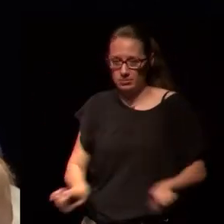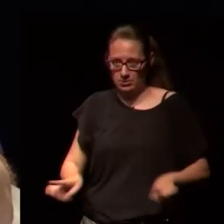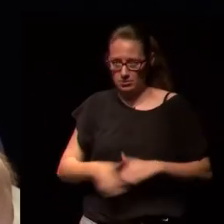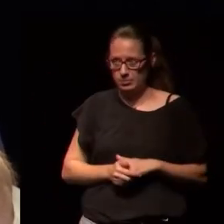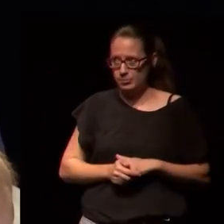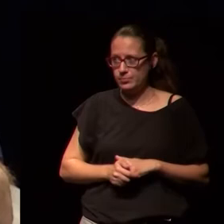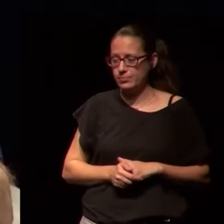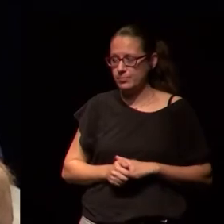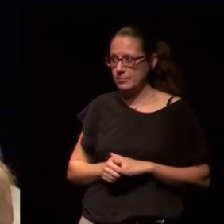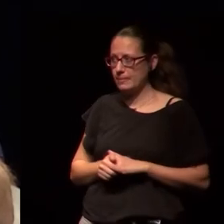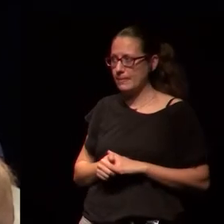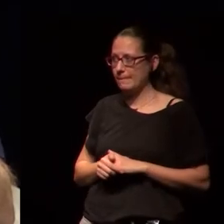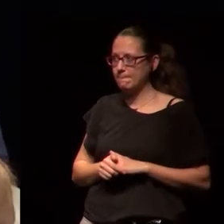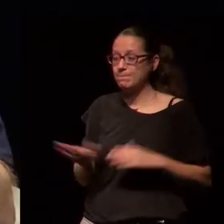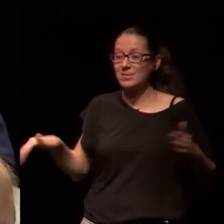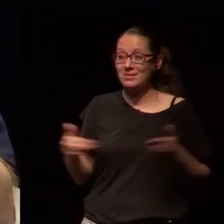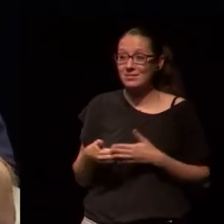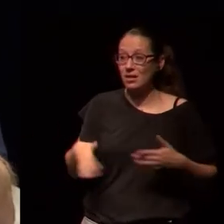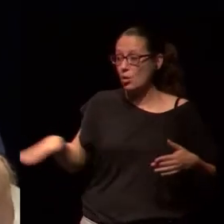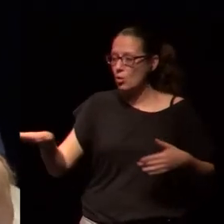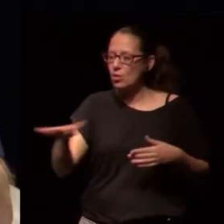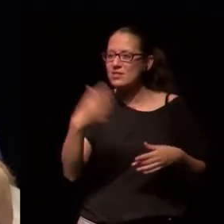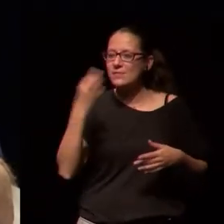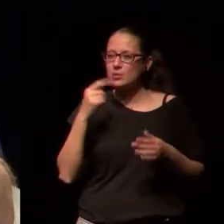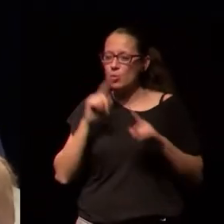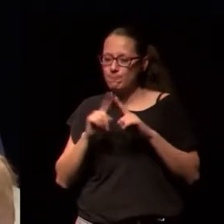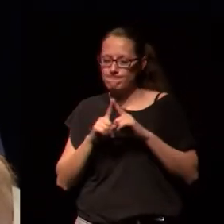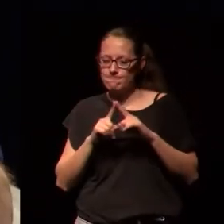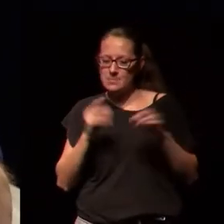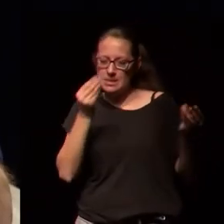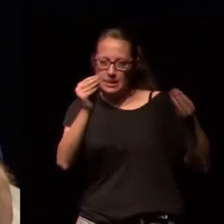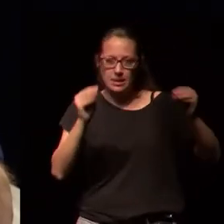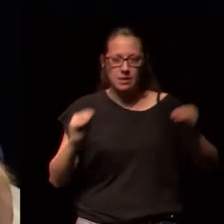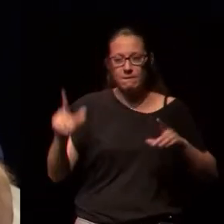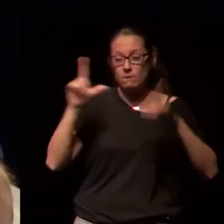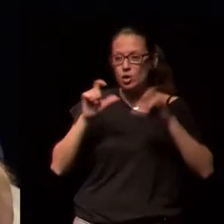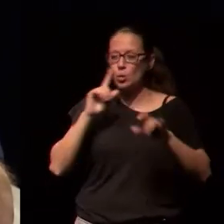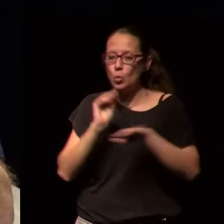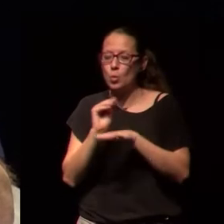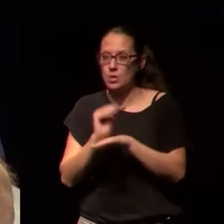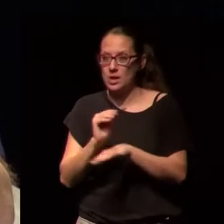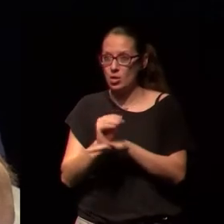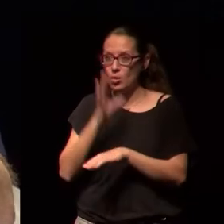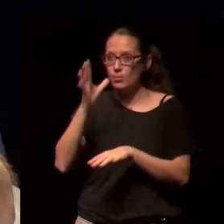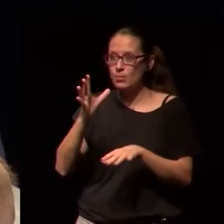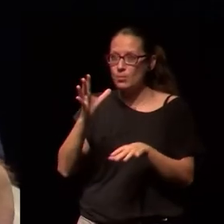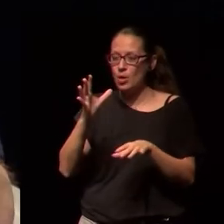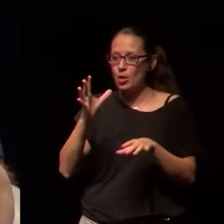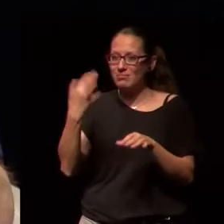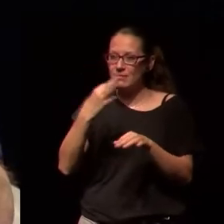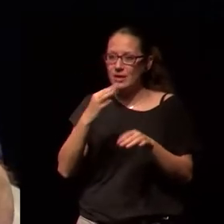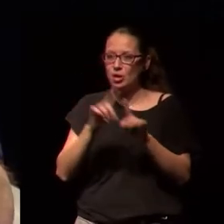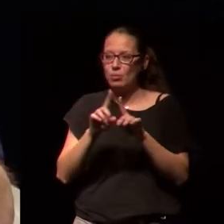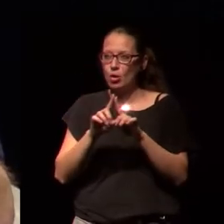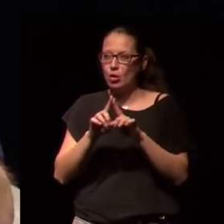los lugares, pues hay que construir las fotos de una manera cuidadosa para que no haya ninguna indicación de dónde se encuentran